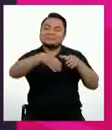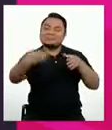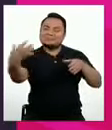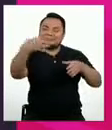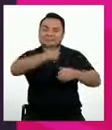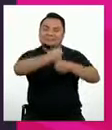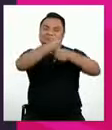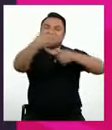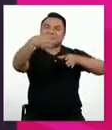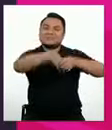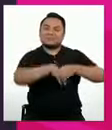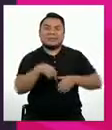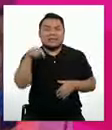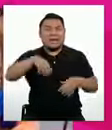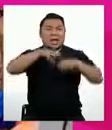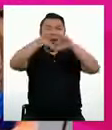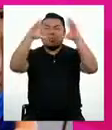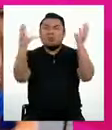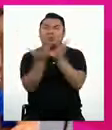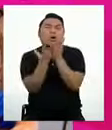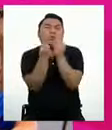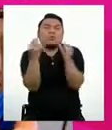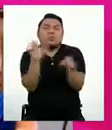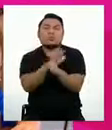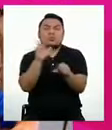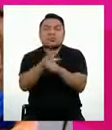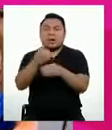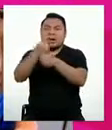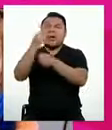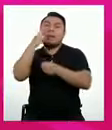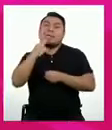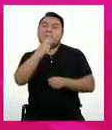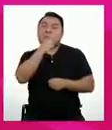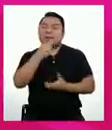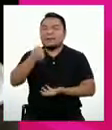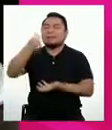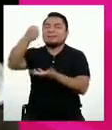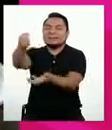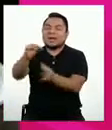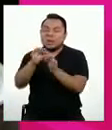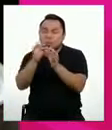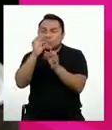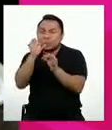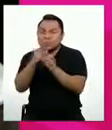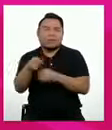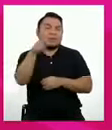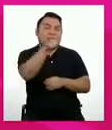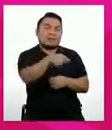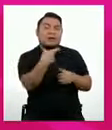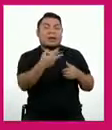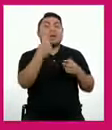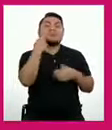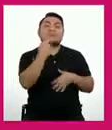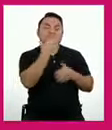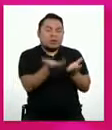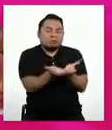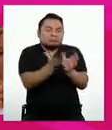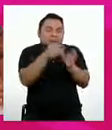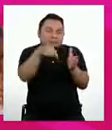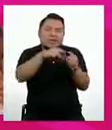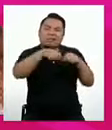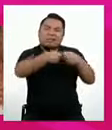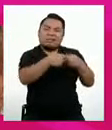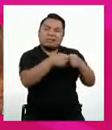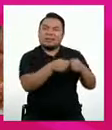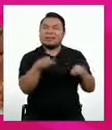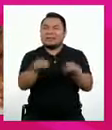mundo está lleno de plástico. Cuando vamos al restaurante nos dan cañita. En un menú nos dan Tecnopor. Hasta nuestras mamás nos ponen